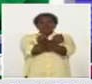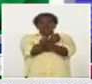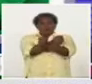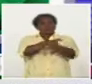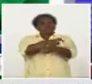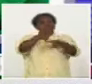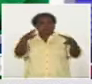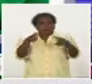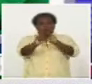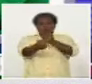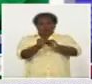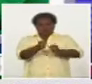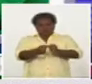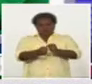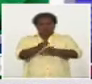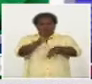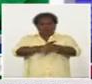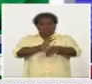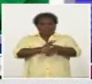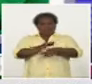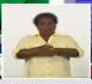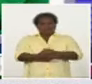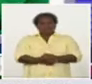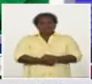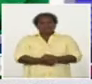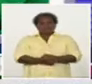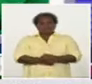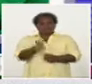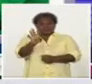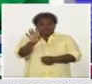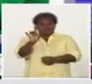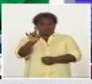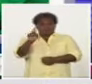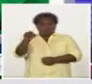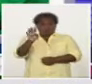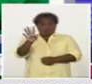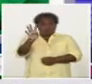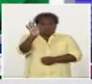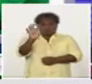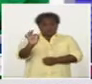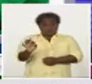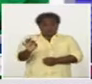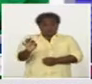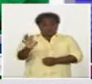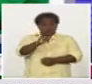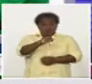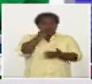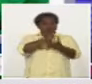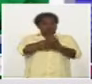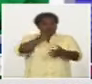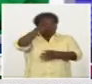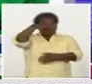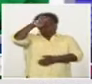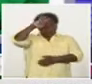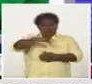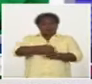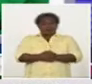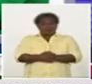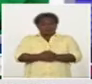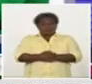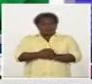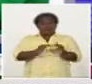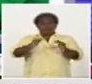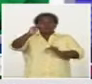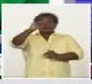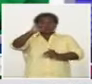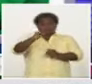control de la misma. El 49,4% de todos los confirmados en Cuba, poco más superior al del día de